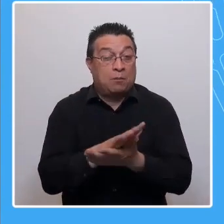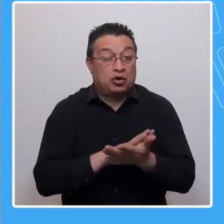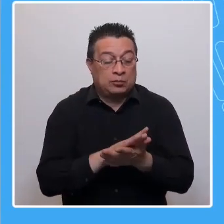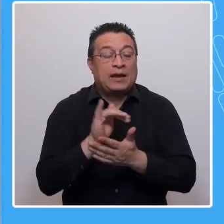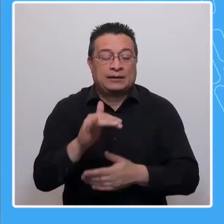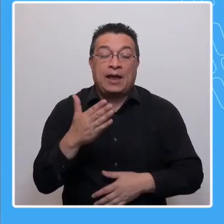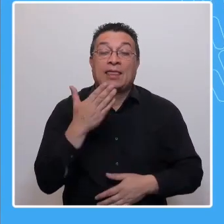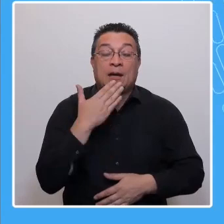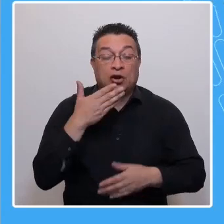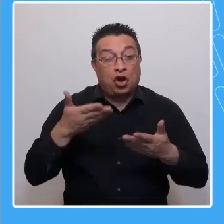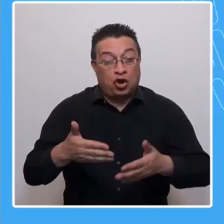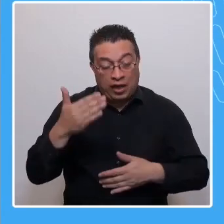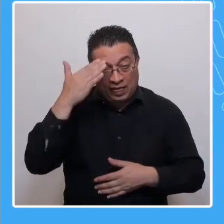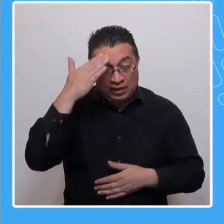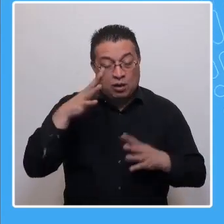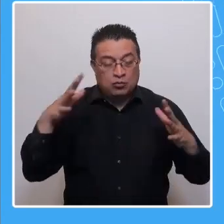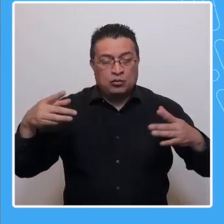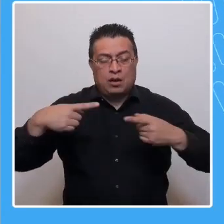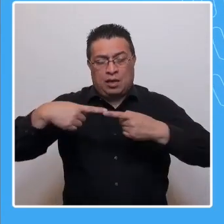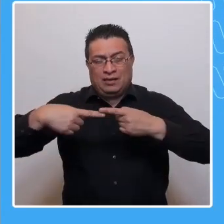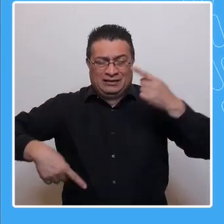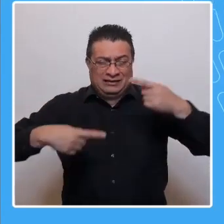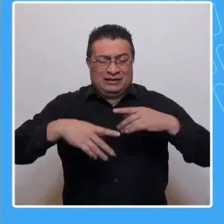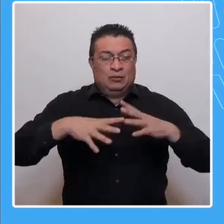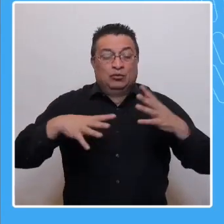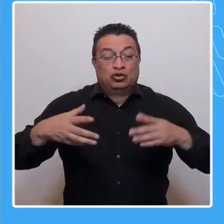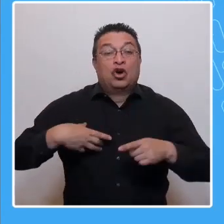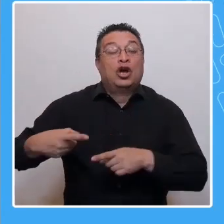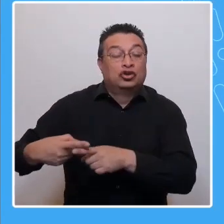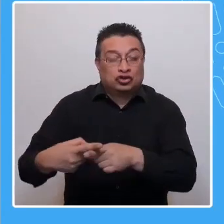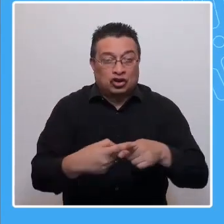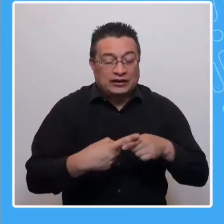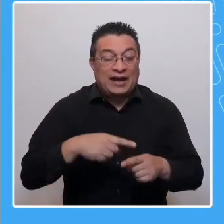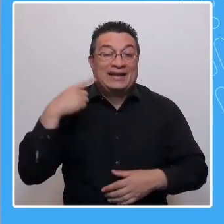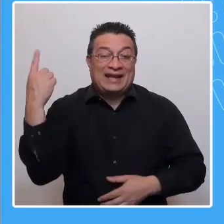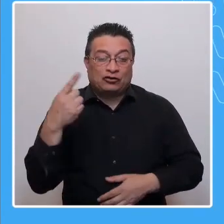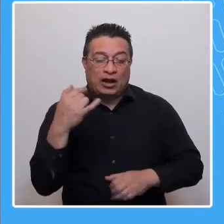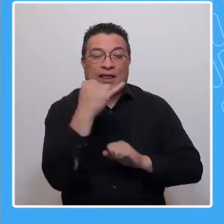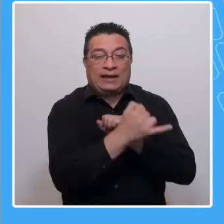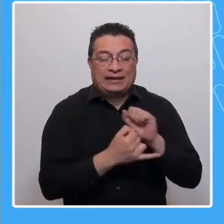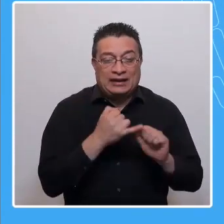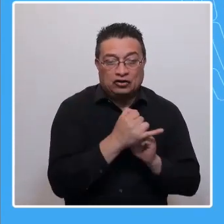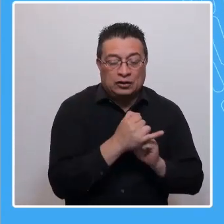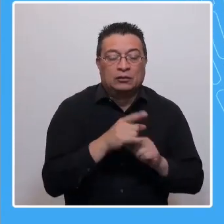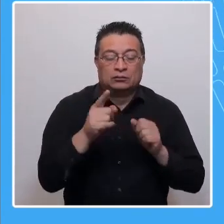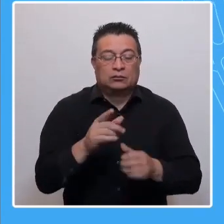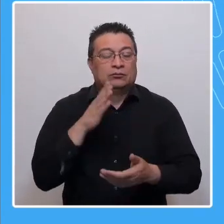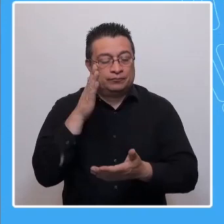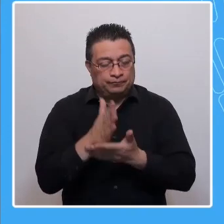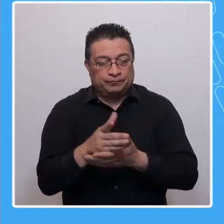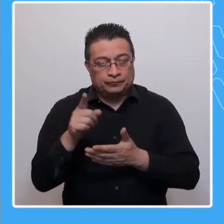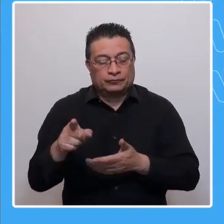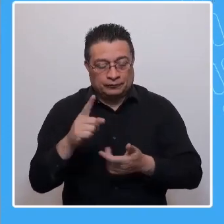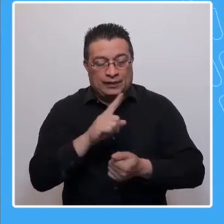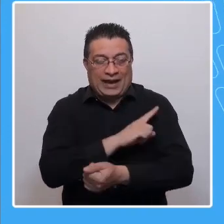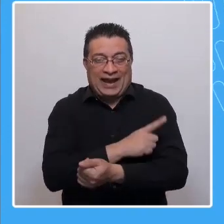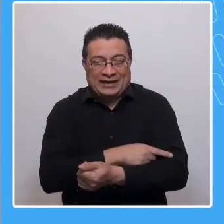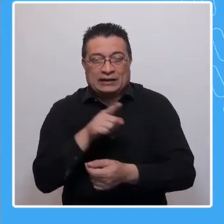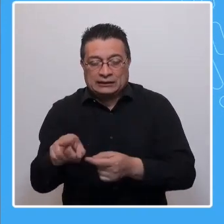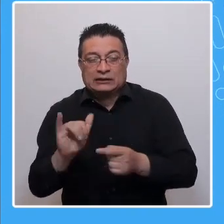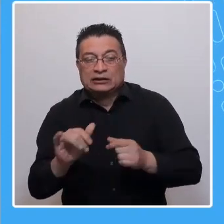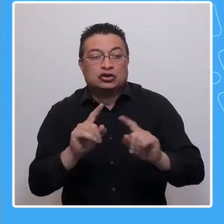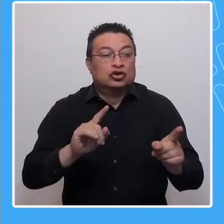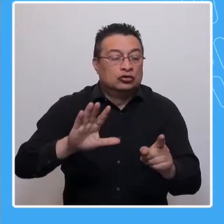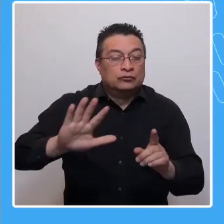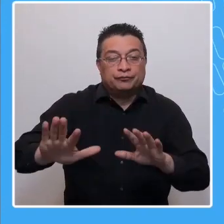que también hoy en día genera grandes brechas en la sociedad, tanto nacional como internacional, quienes tienen hoy acceso a la energía y quienes no, además de que